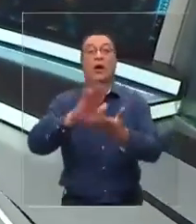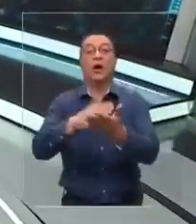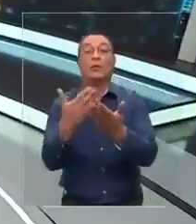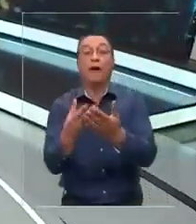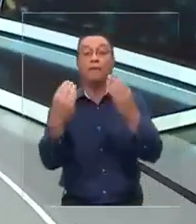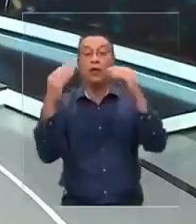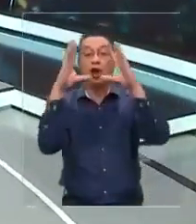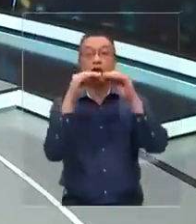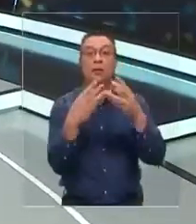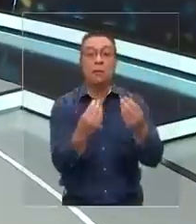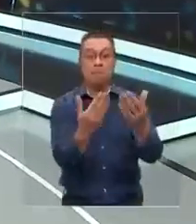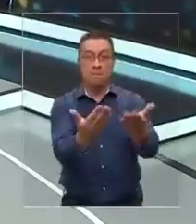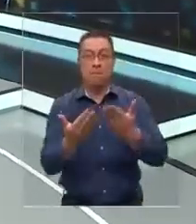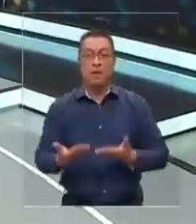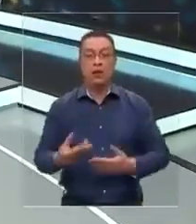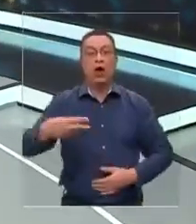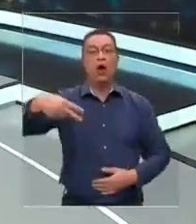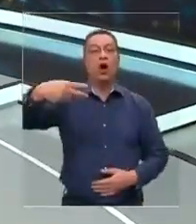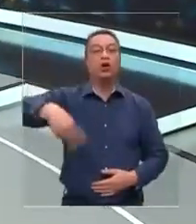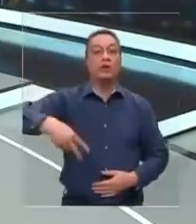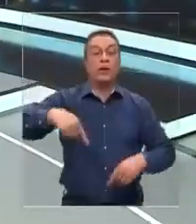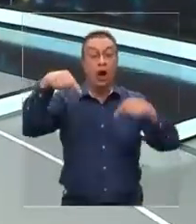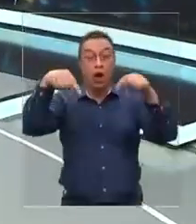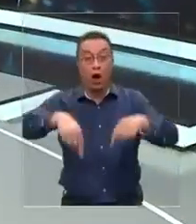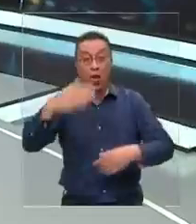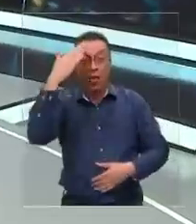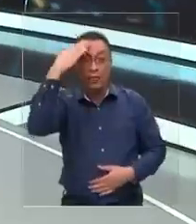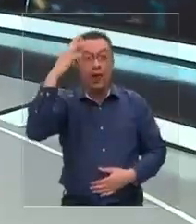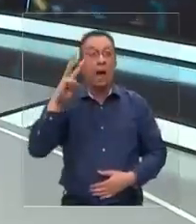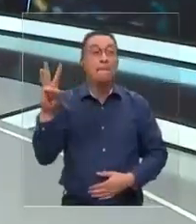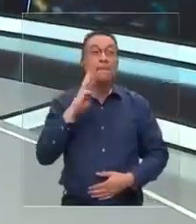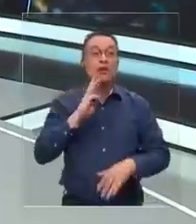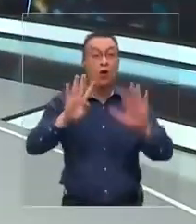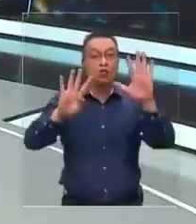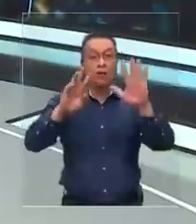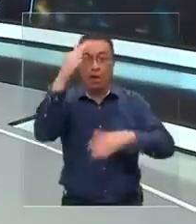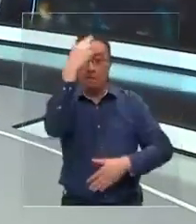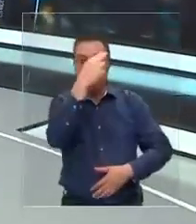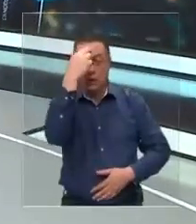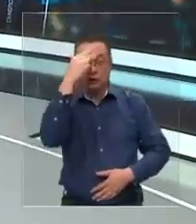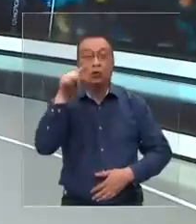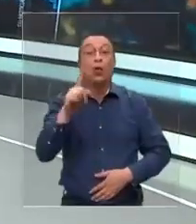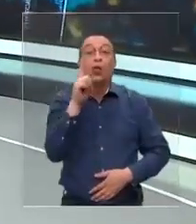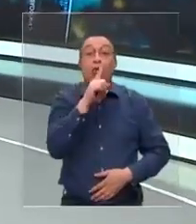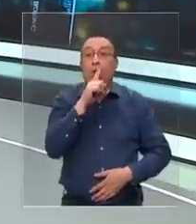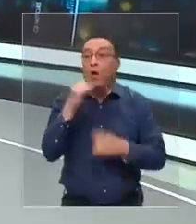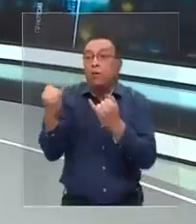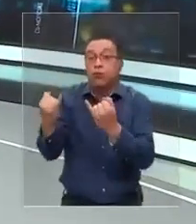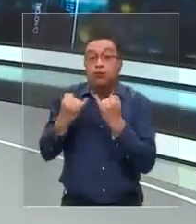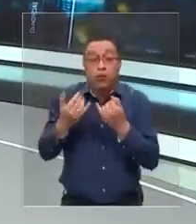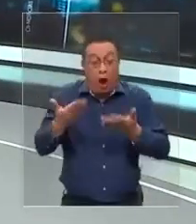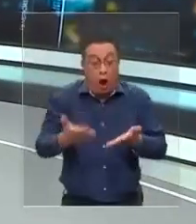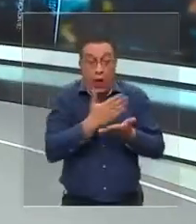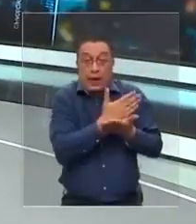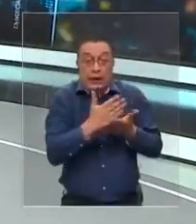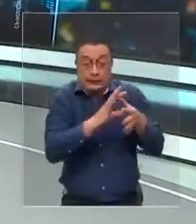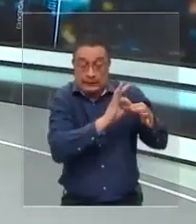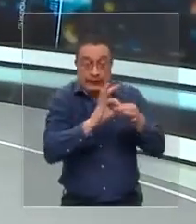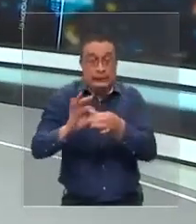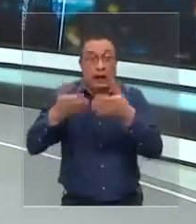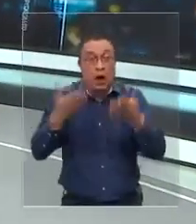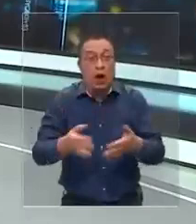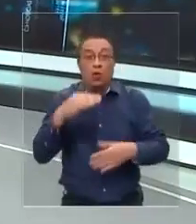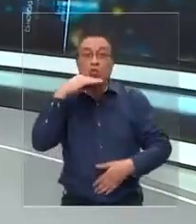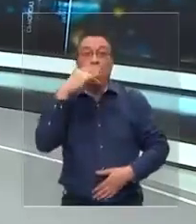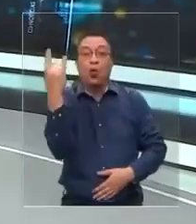¿Cómo están? Muy buenas noches. Bienvenidas y bienvenidos a las noticias. Hoy día miércoles 9 de marzo y partimos con una información de último minuto y en curso. Sí, información